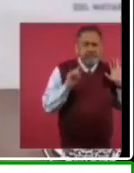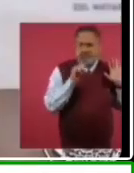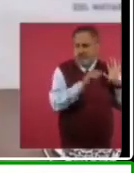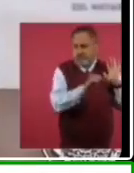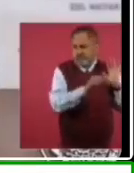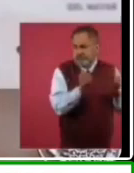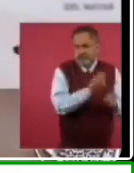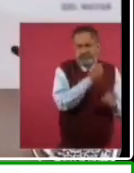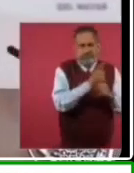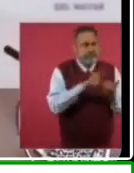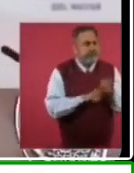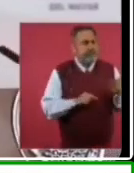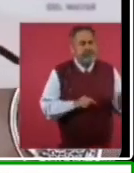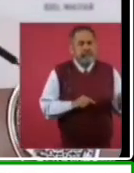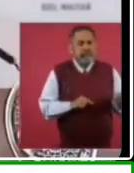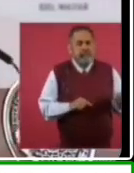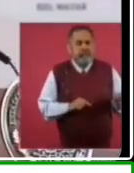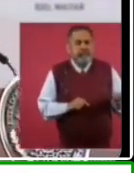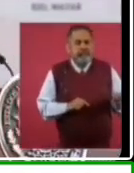su